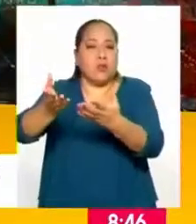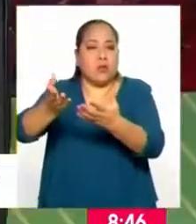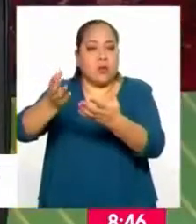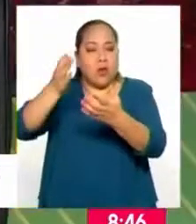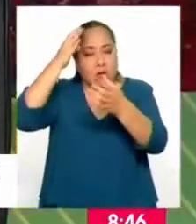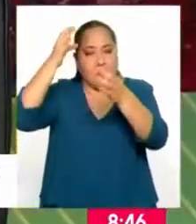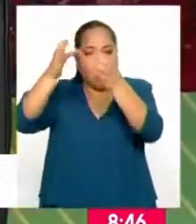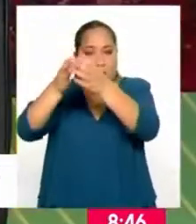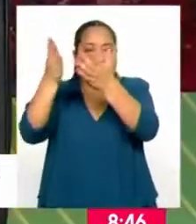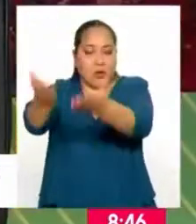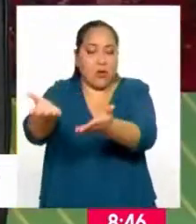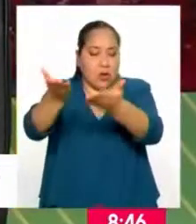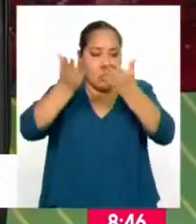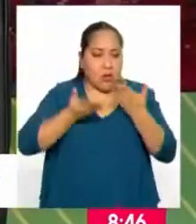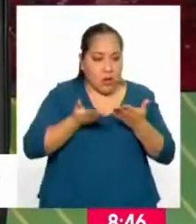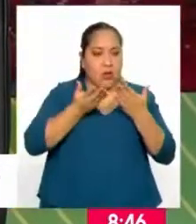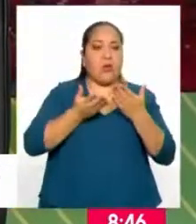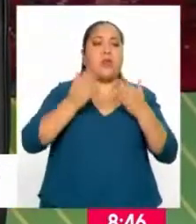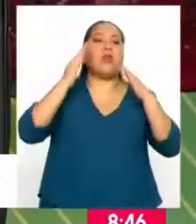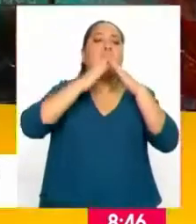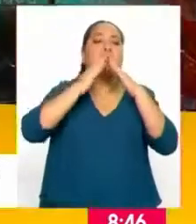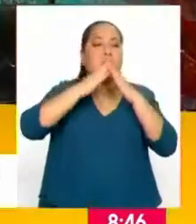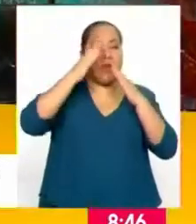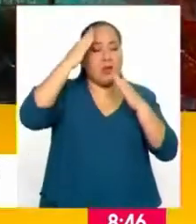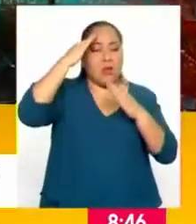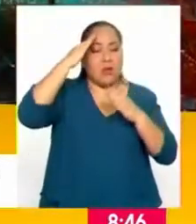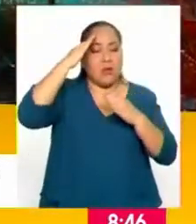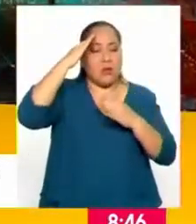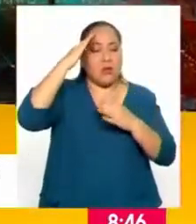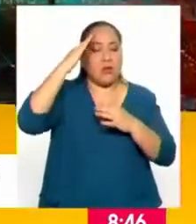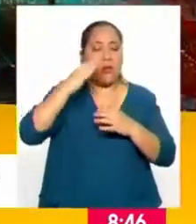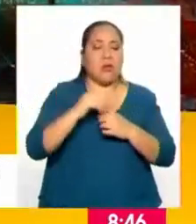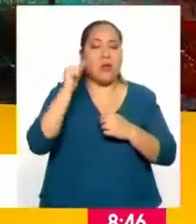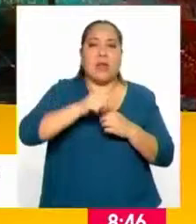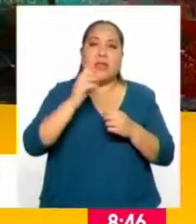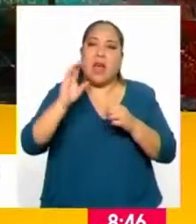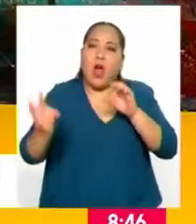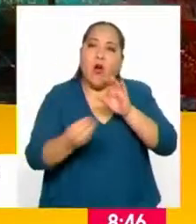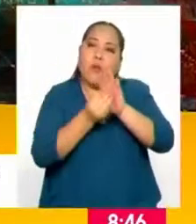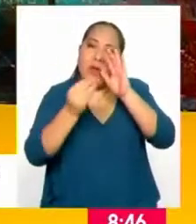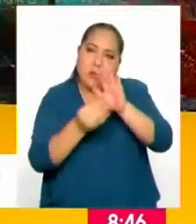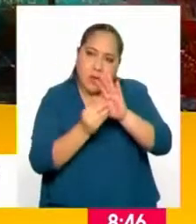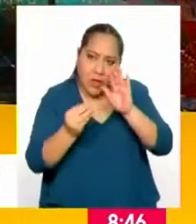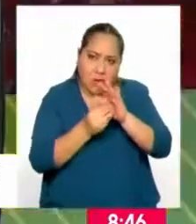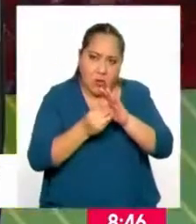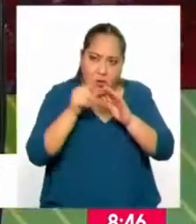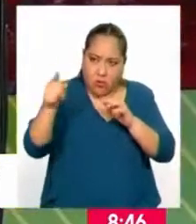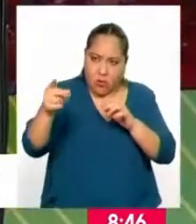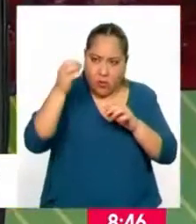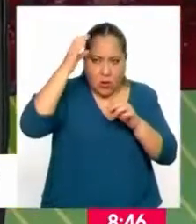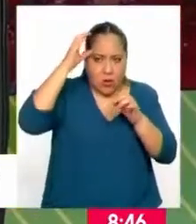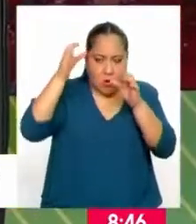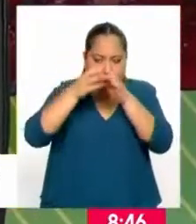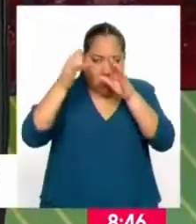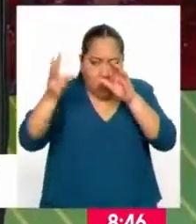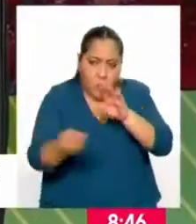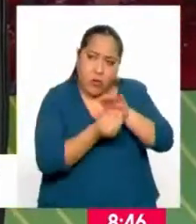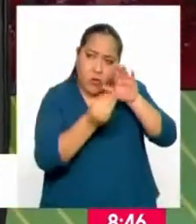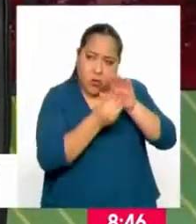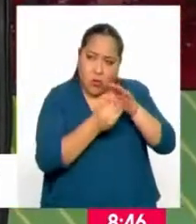Gobierno. Exacto. Están dentro del Palacio. ¿Se han agregado nuevos documentos a lo que recibieron inicialmente? Bueno, se